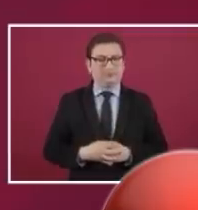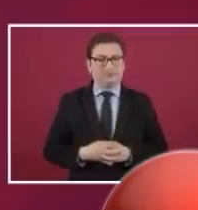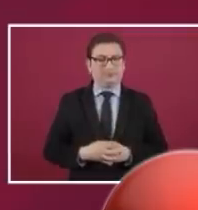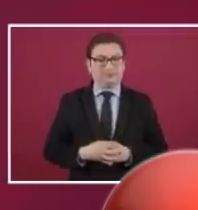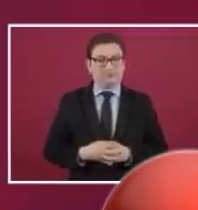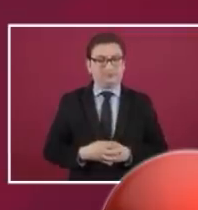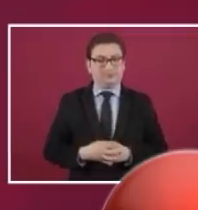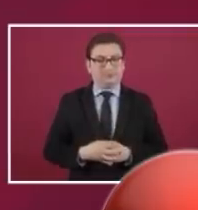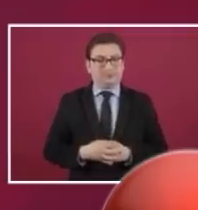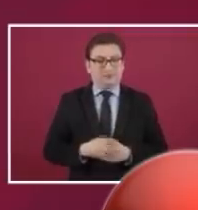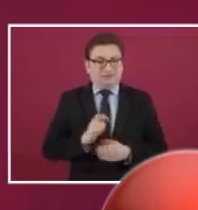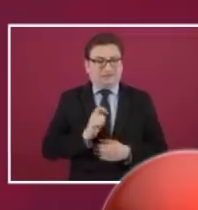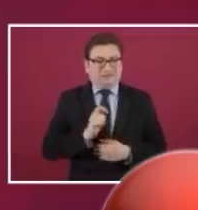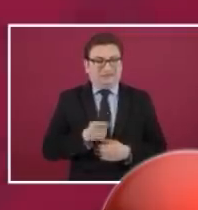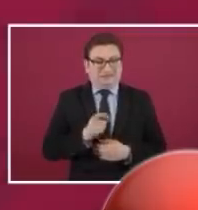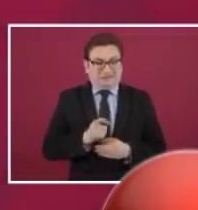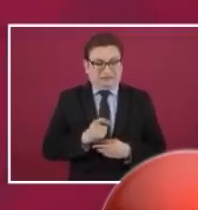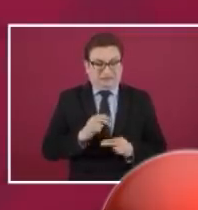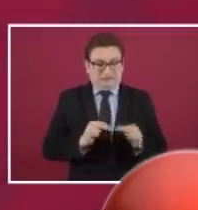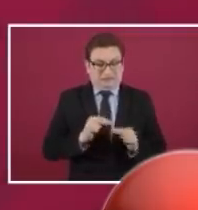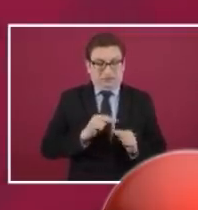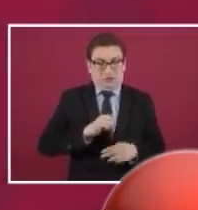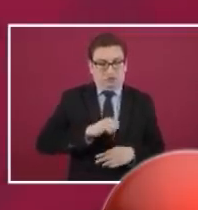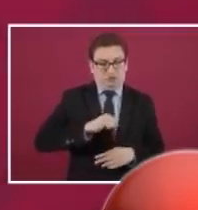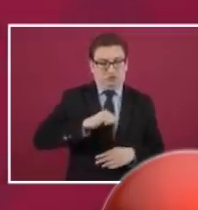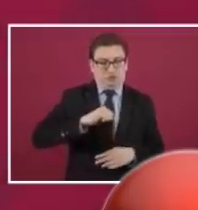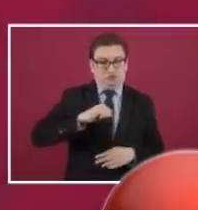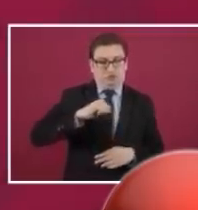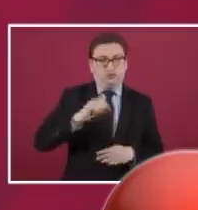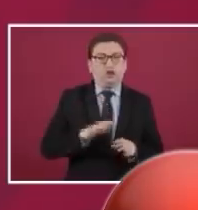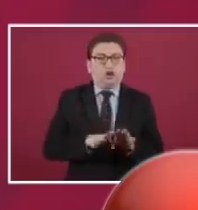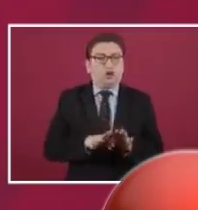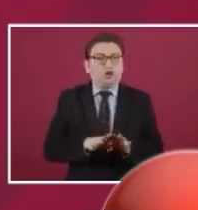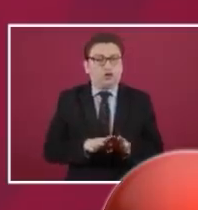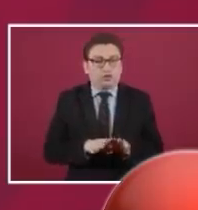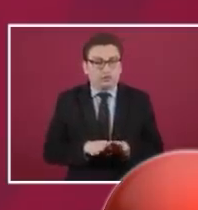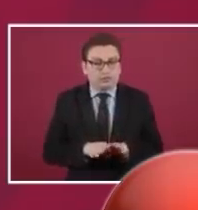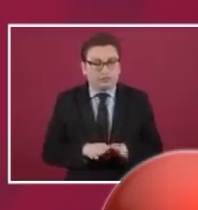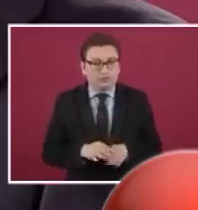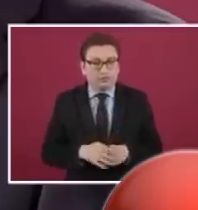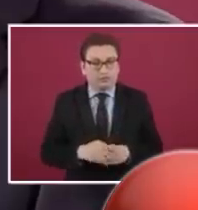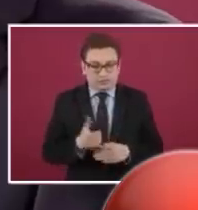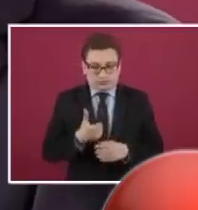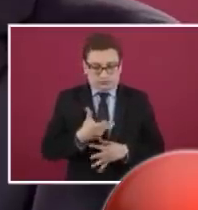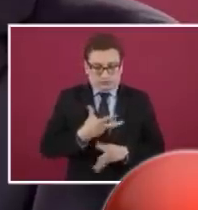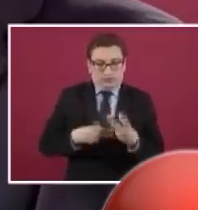de que aumentó el monto de las remesas.